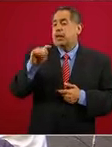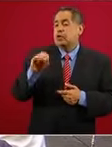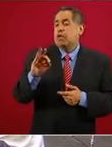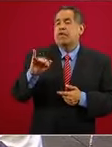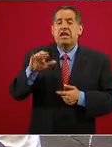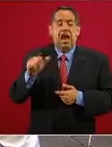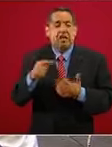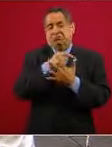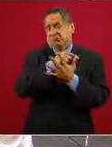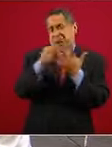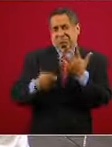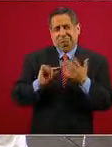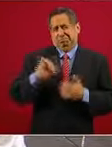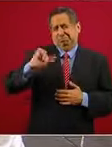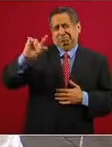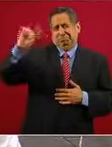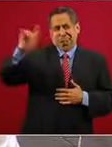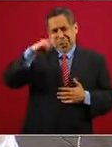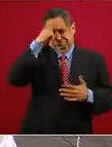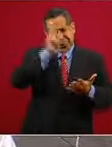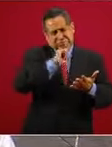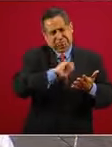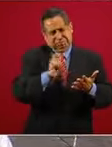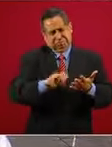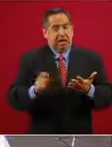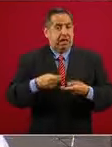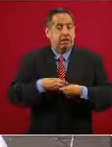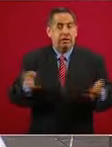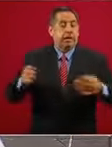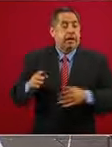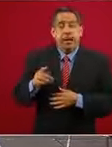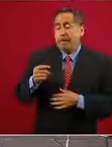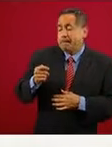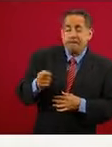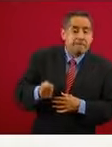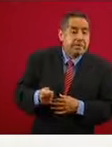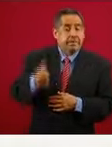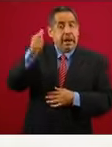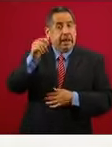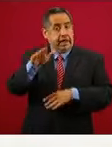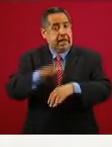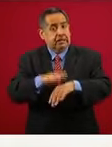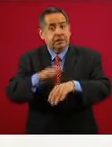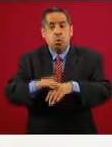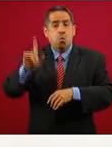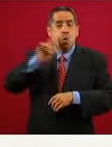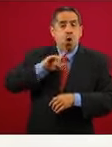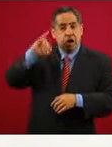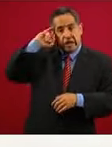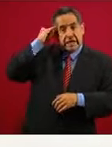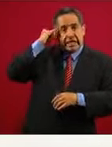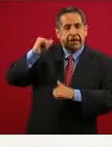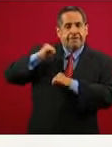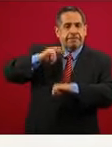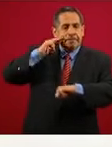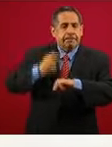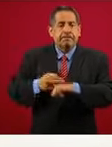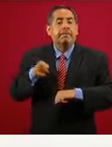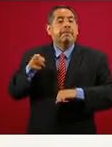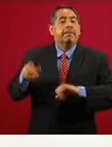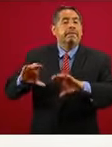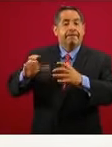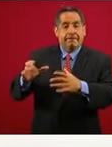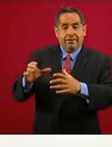Quiero destacar que por primera vez una mujer indígena será la titular del